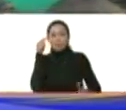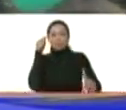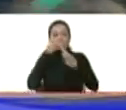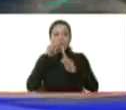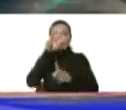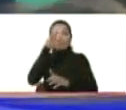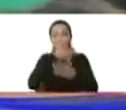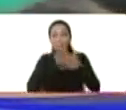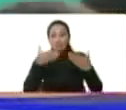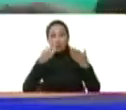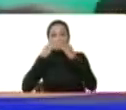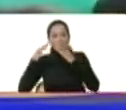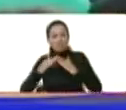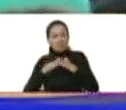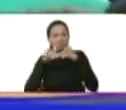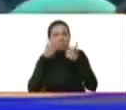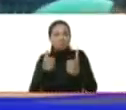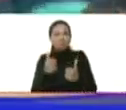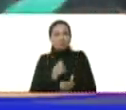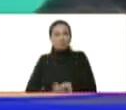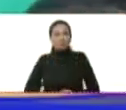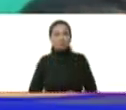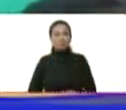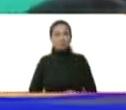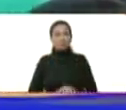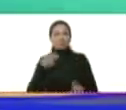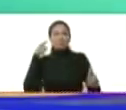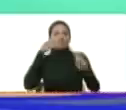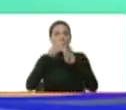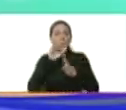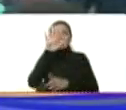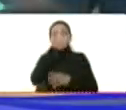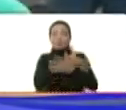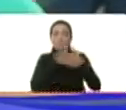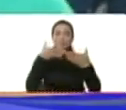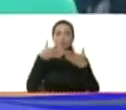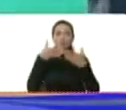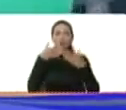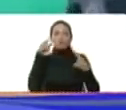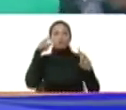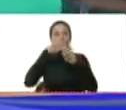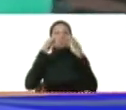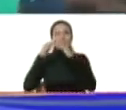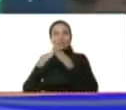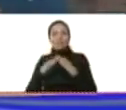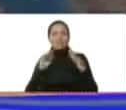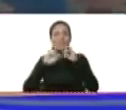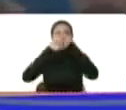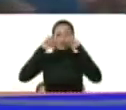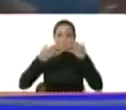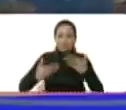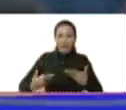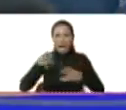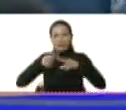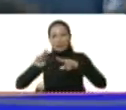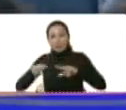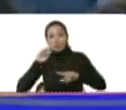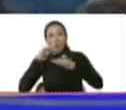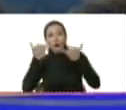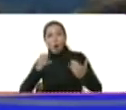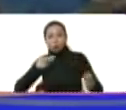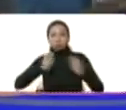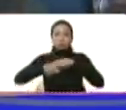de 3 millones de viviendas, rumbo a las 5 millones. Vamos a ver la felicidad de estos niños que tienen ahora